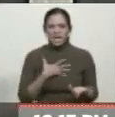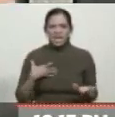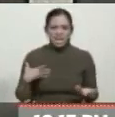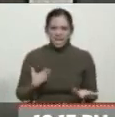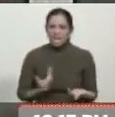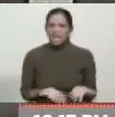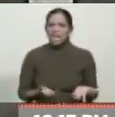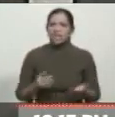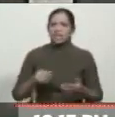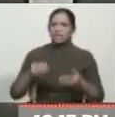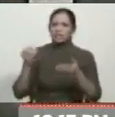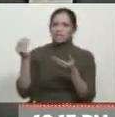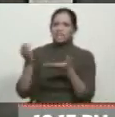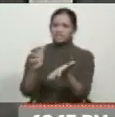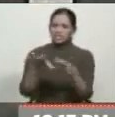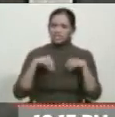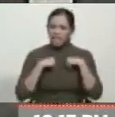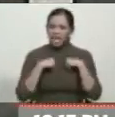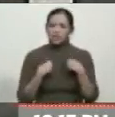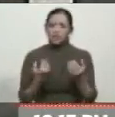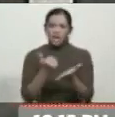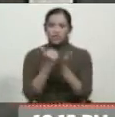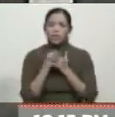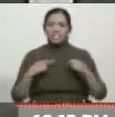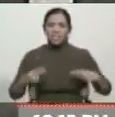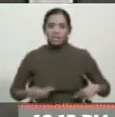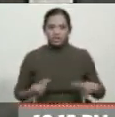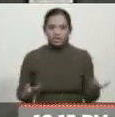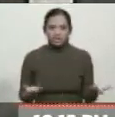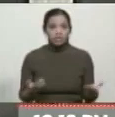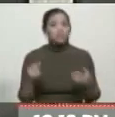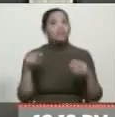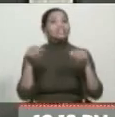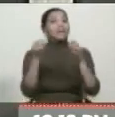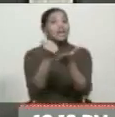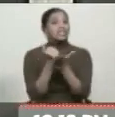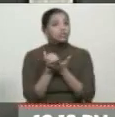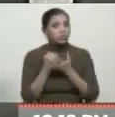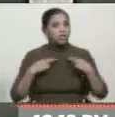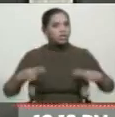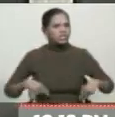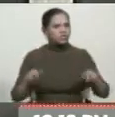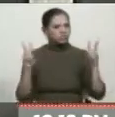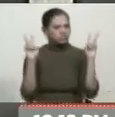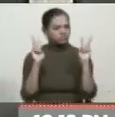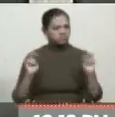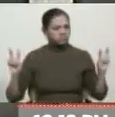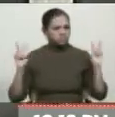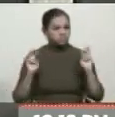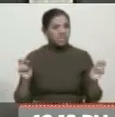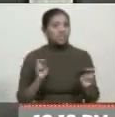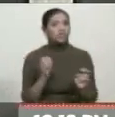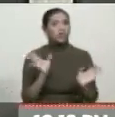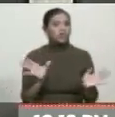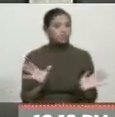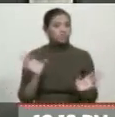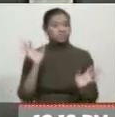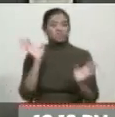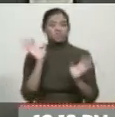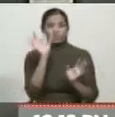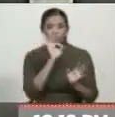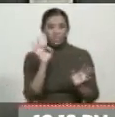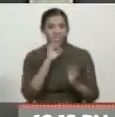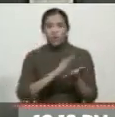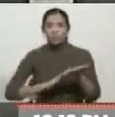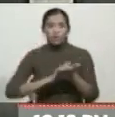ayudas humanitarias. Ayudas humanitarias que, bueno, que son triviales, que son baladí, que son, bueno, que no resuelven absolutamente